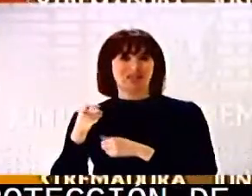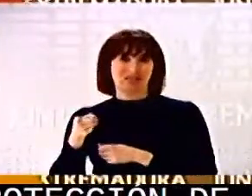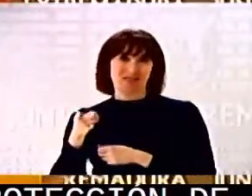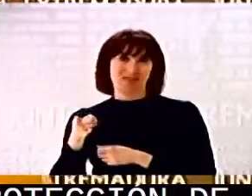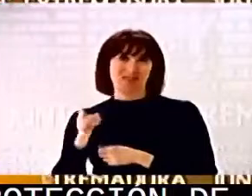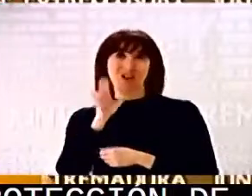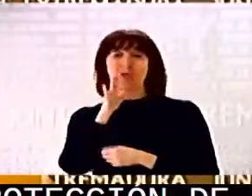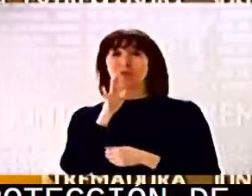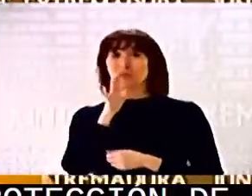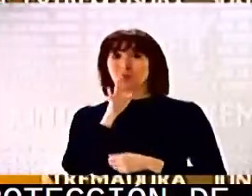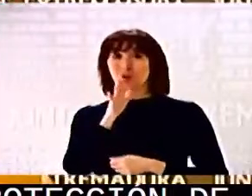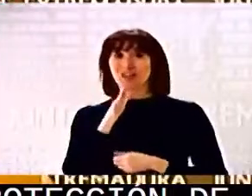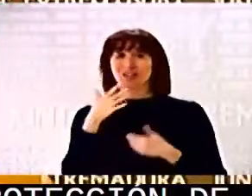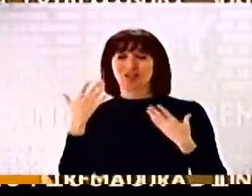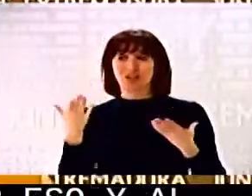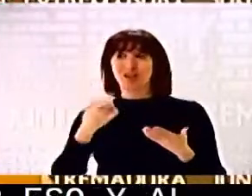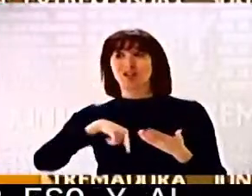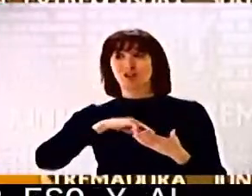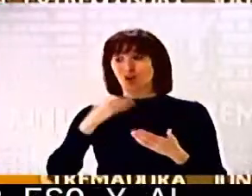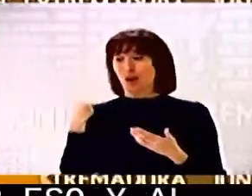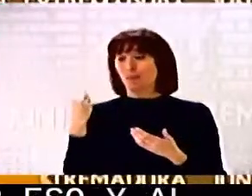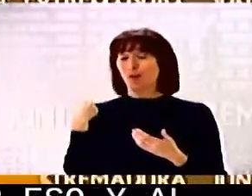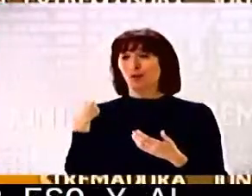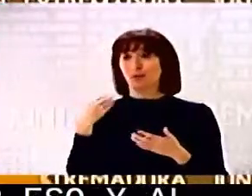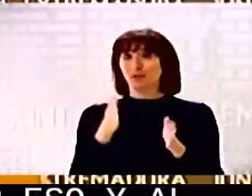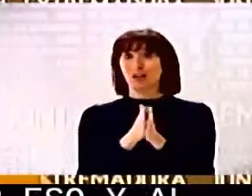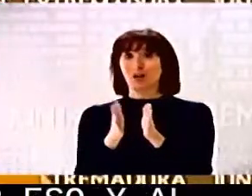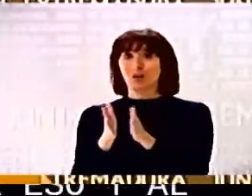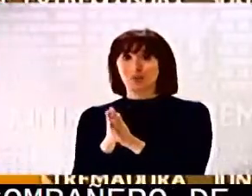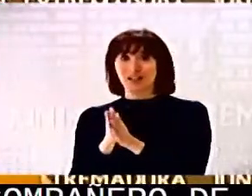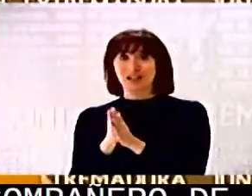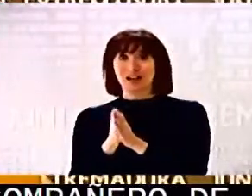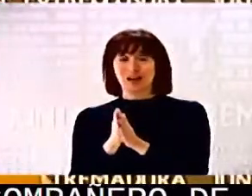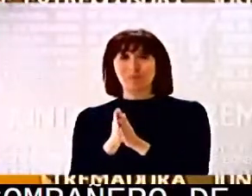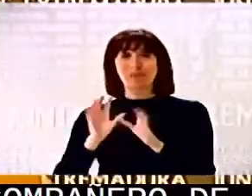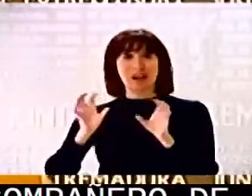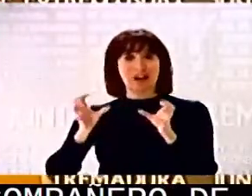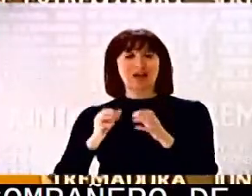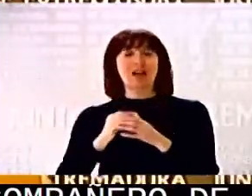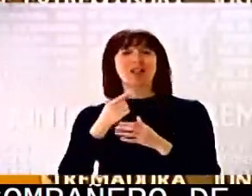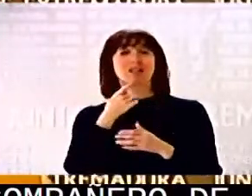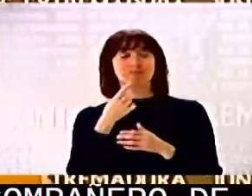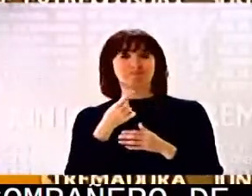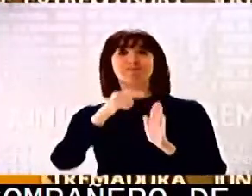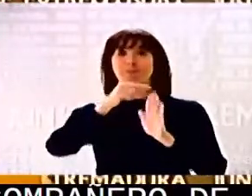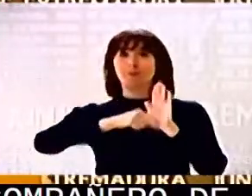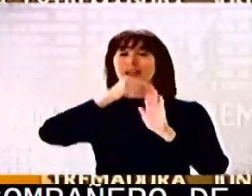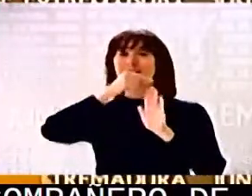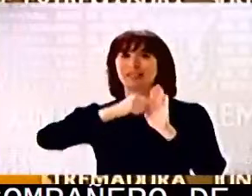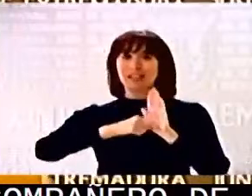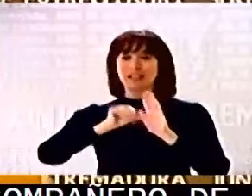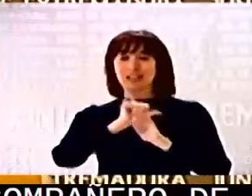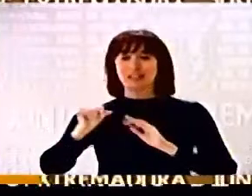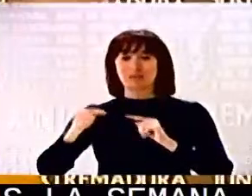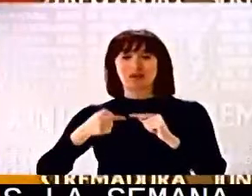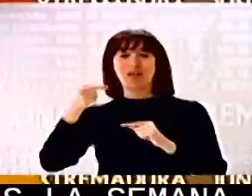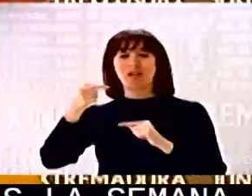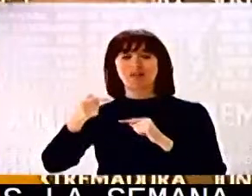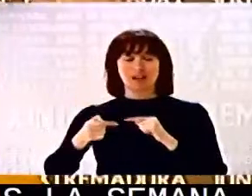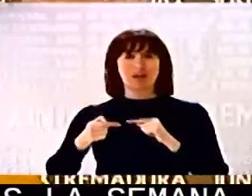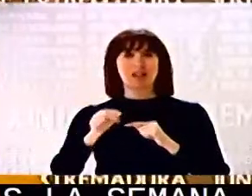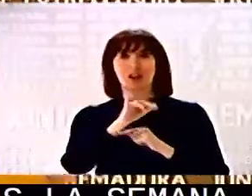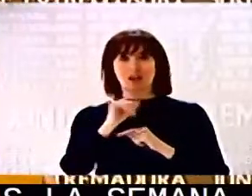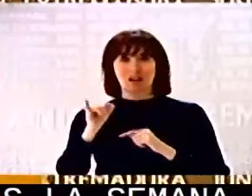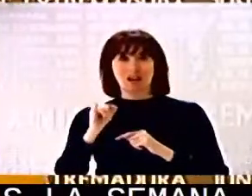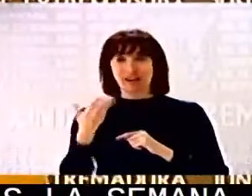Por eso, y al calor de la pregunta que me hacía su compañero de Canal Extremadura Radio, vendrán medidas la semana que viene. Ayer el